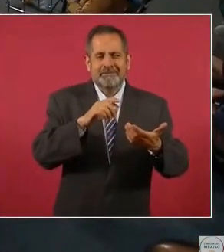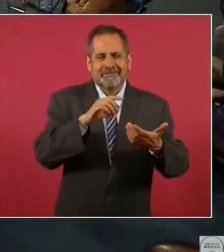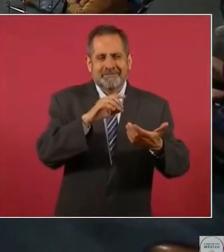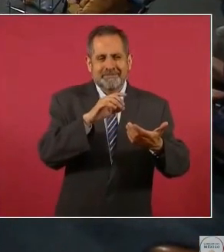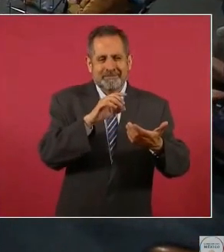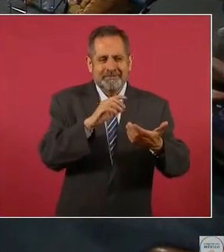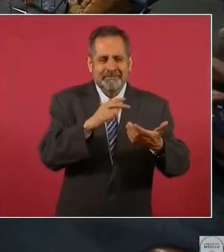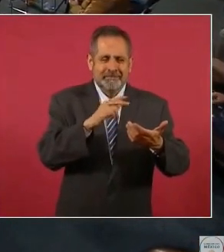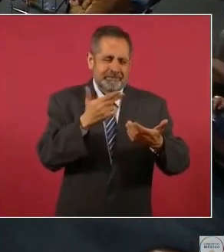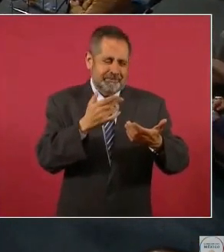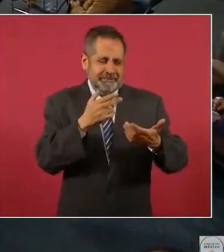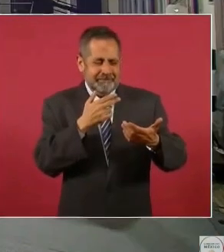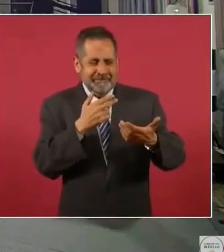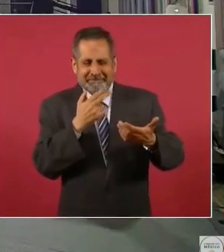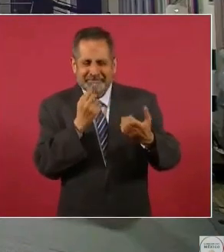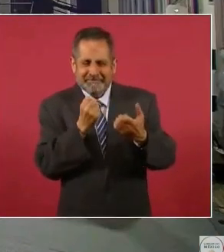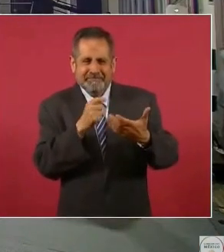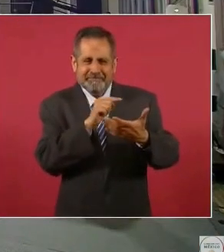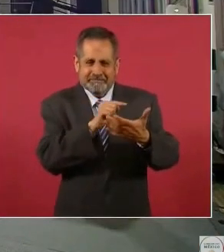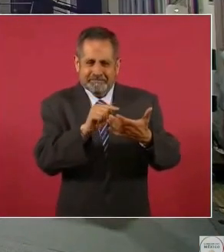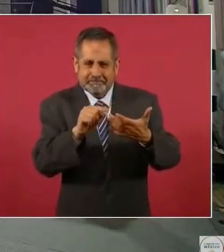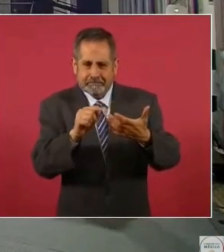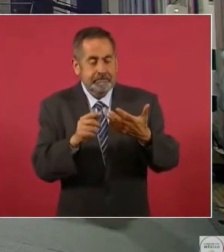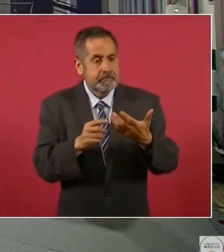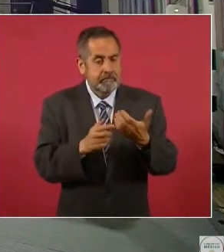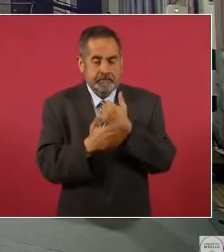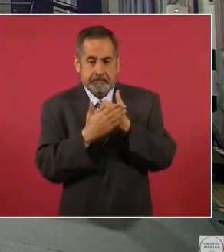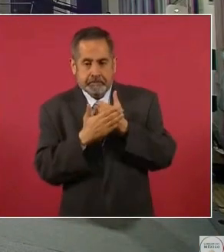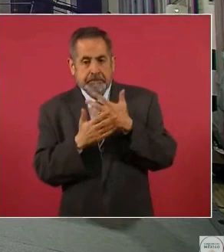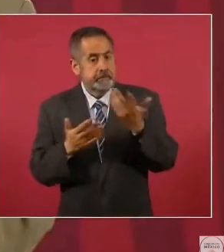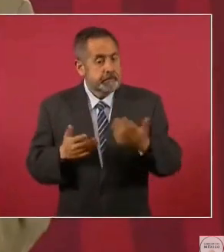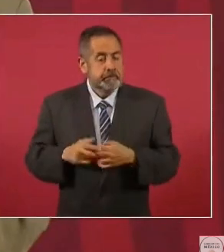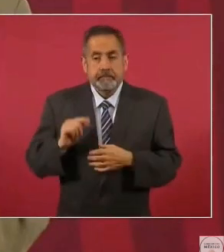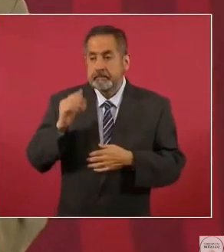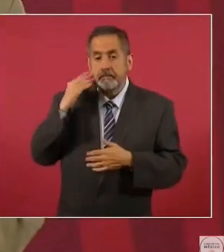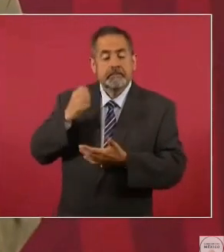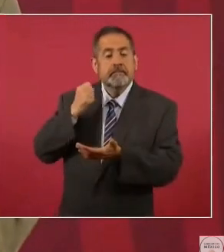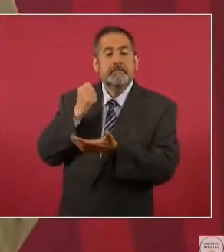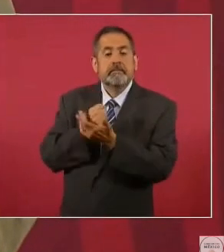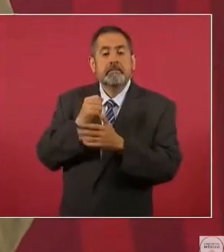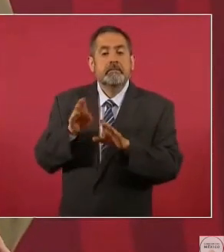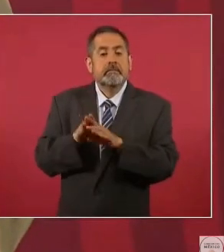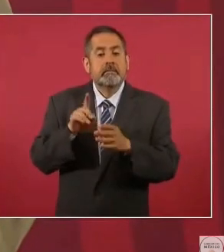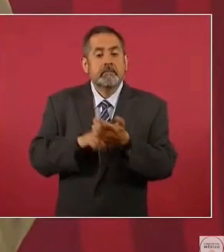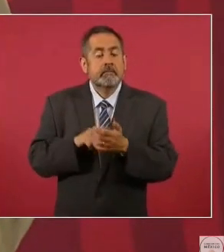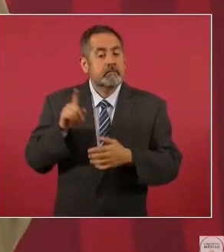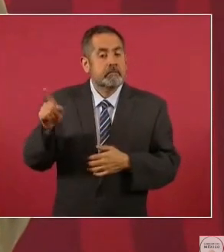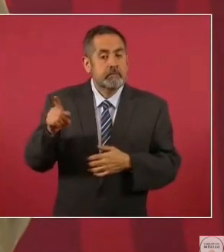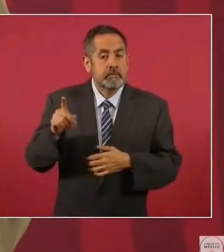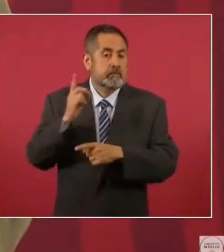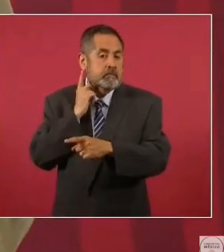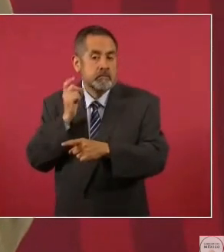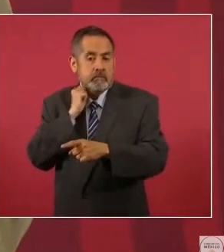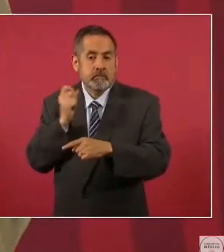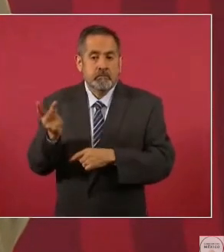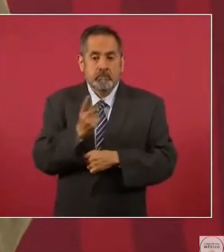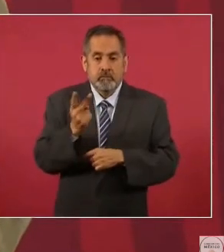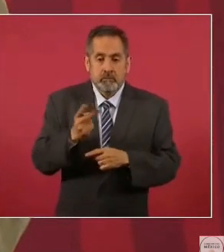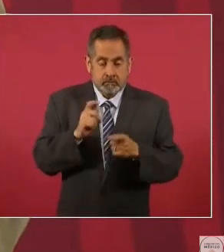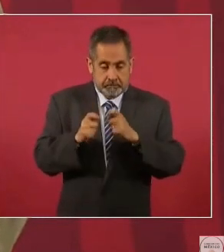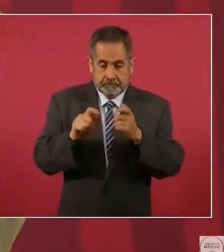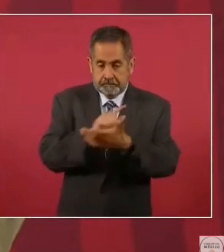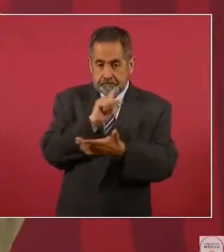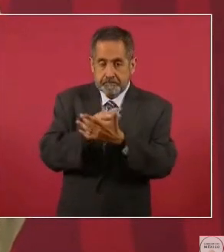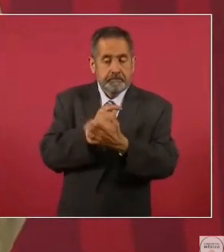también otros espacios. Justo recientemente se aprobó también en ambas cámaras un cambio en la ley